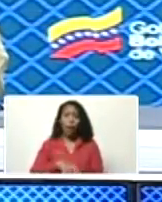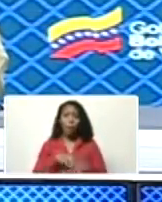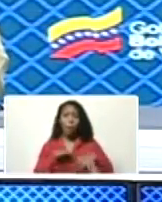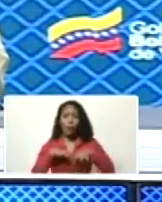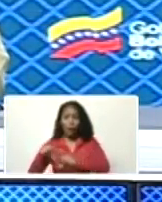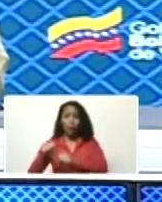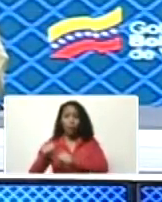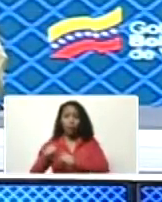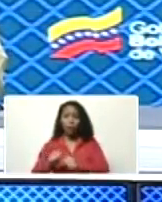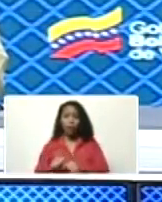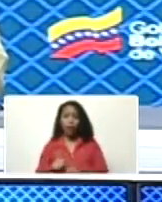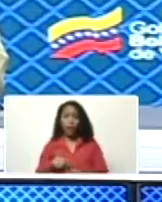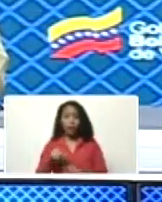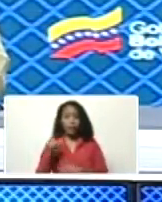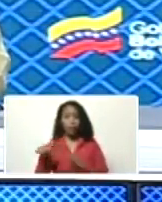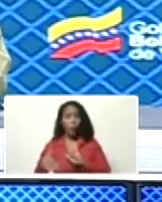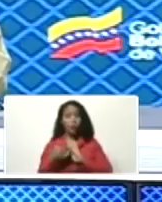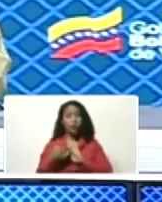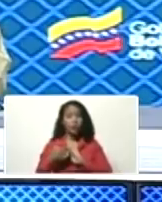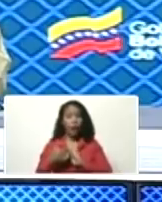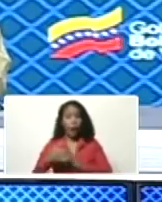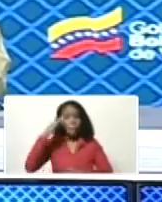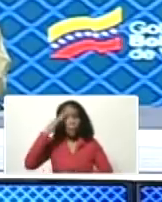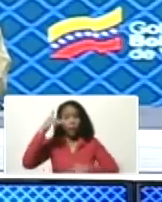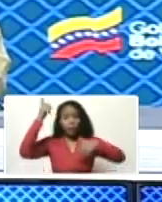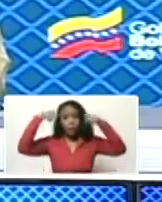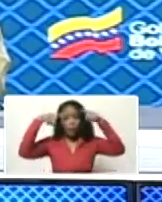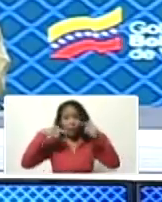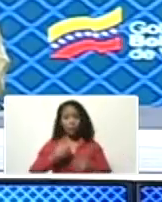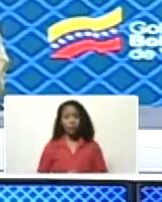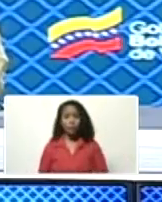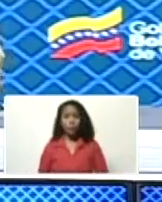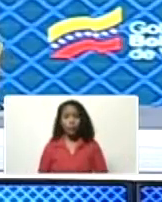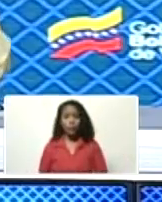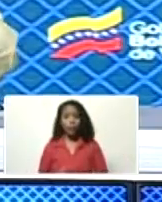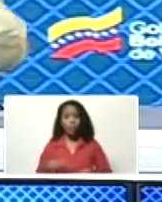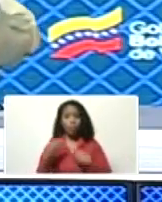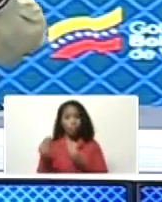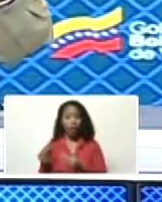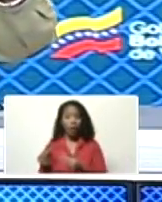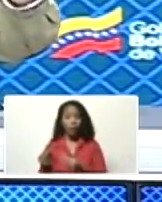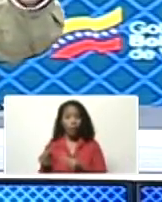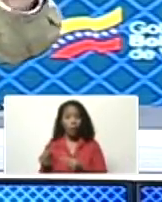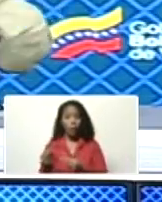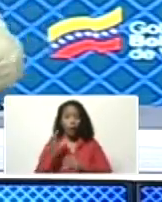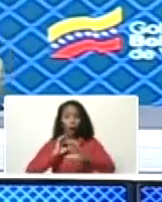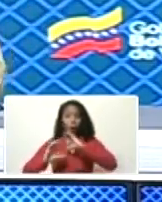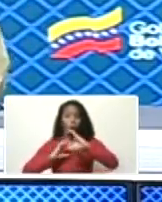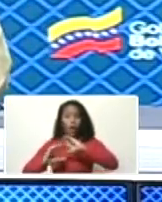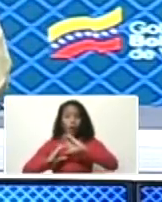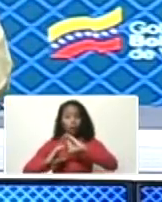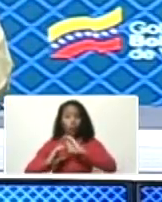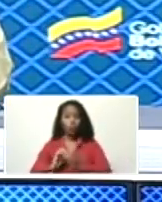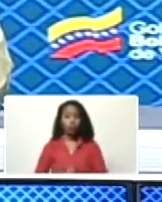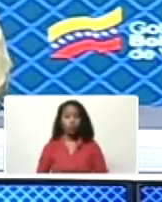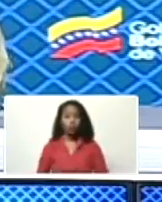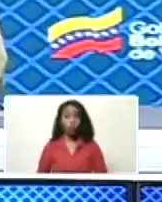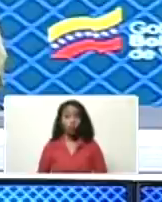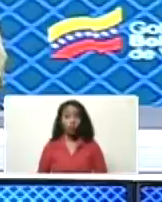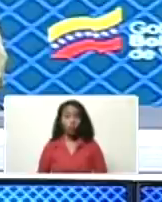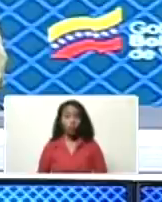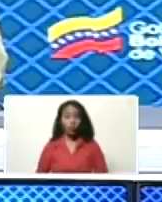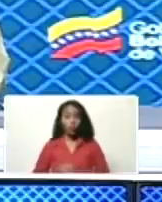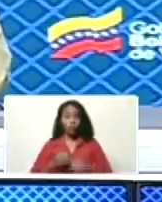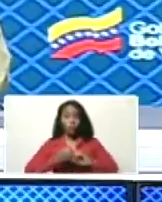imperialista y fascista contra el comandante Hugo Chávez, dado por los medios de comunicación, la